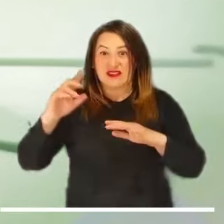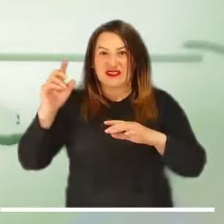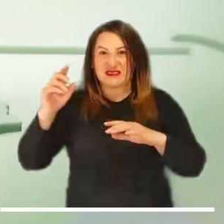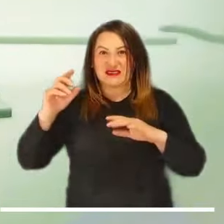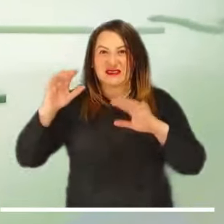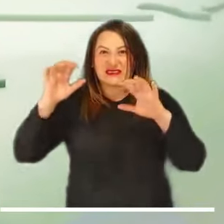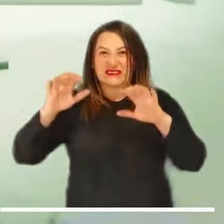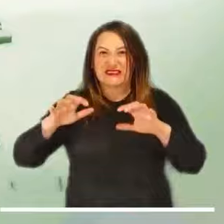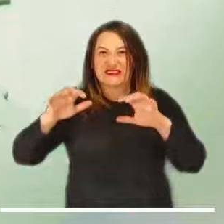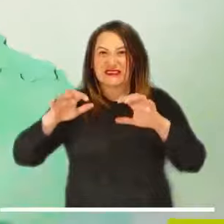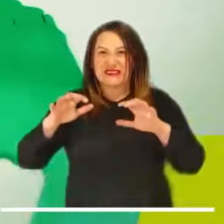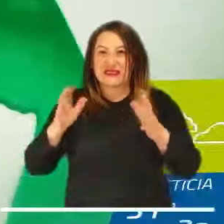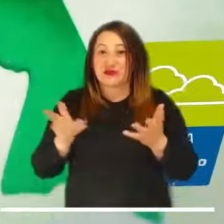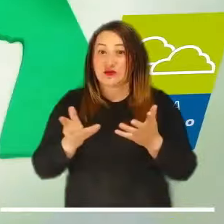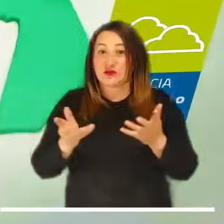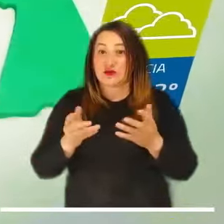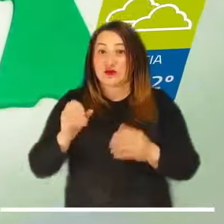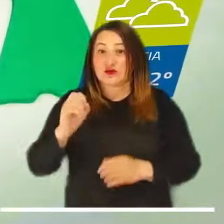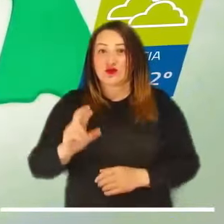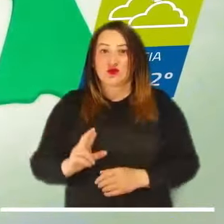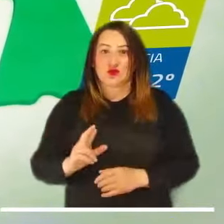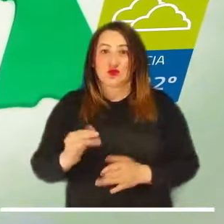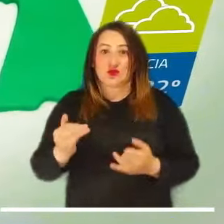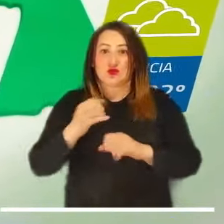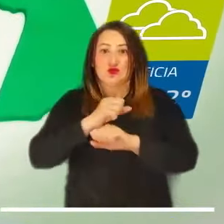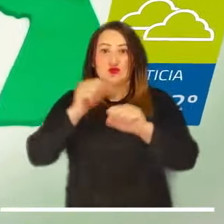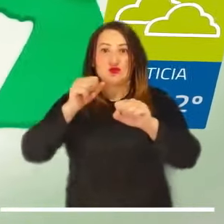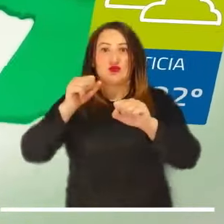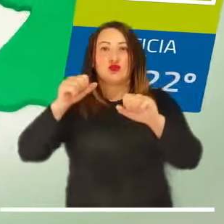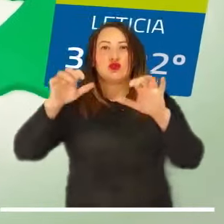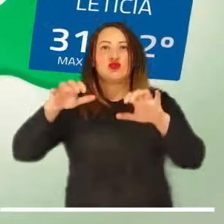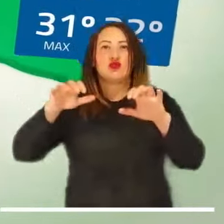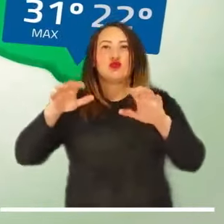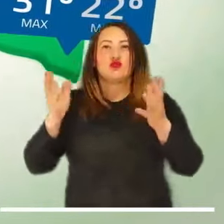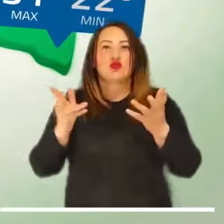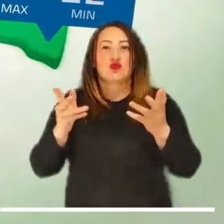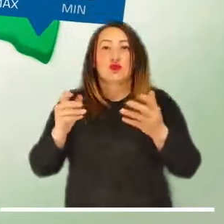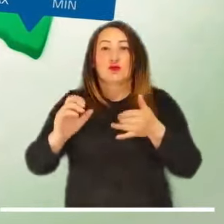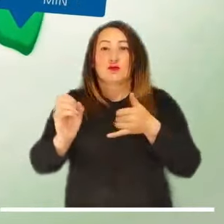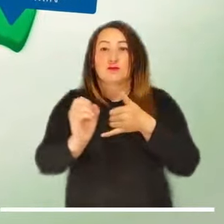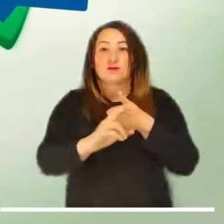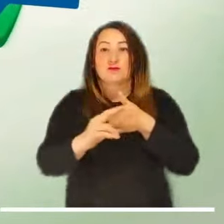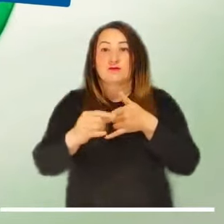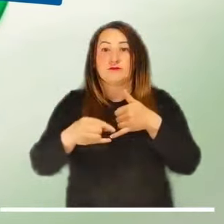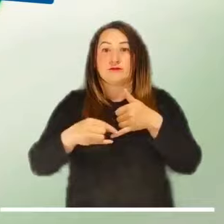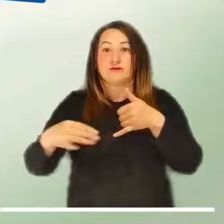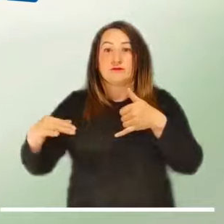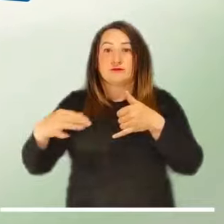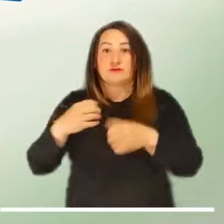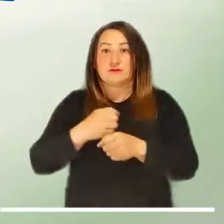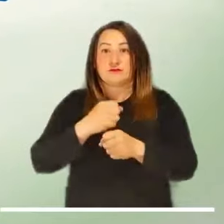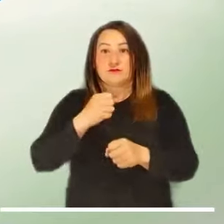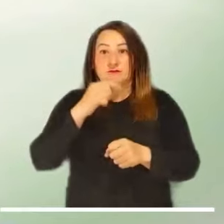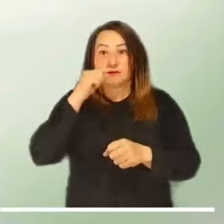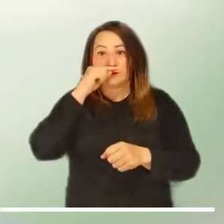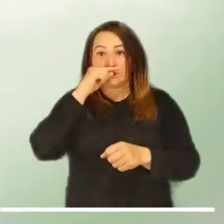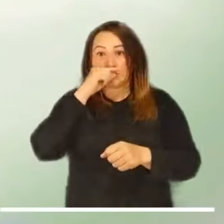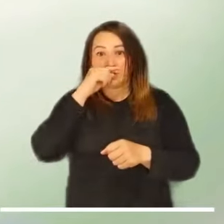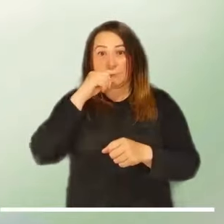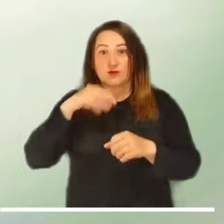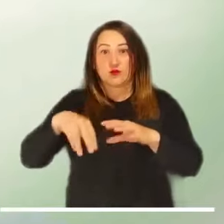mayor actividad la tendremos en el sur, pues se plantea una mañana lluviosa en el oriente de Guainía,